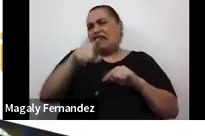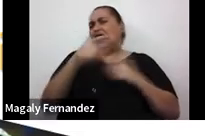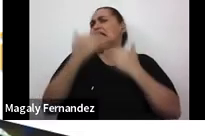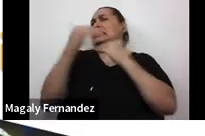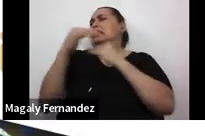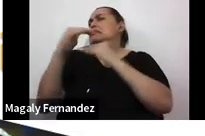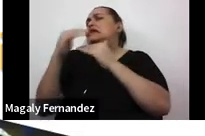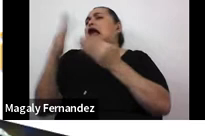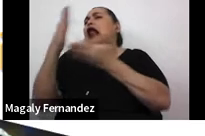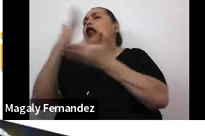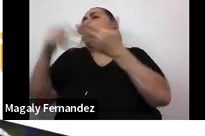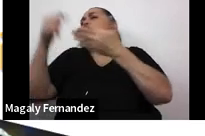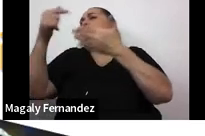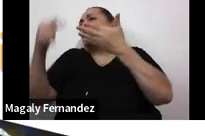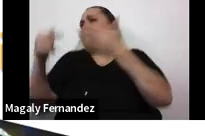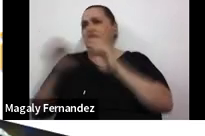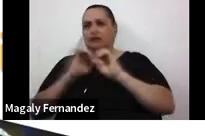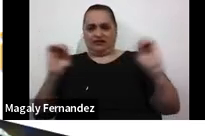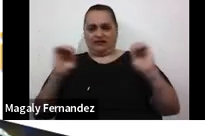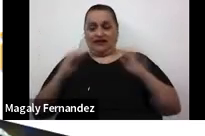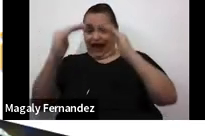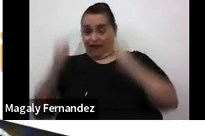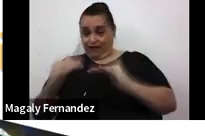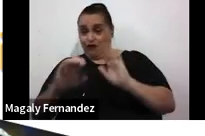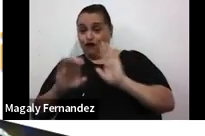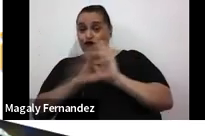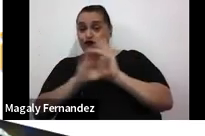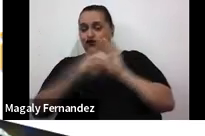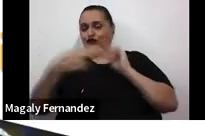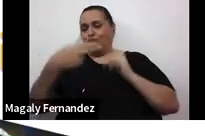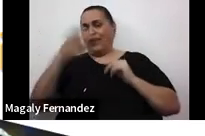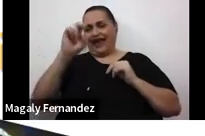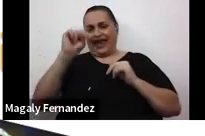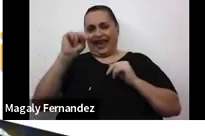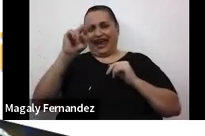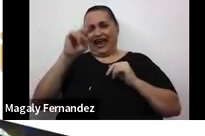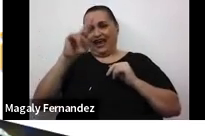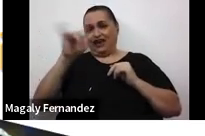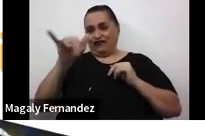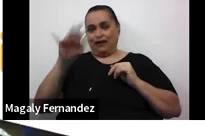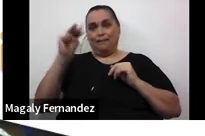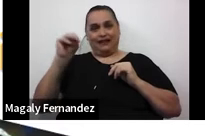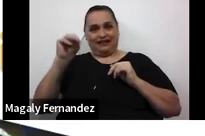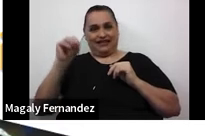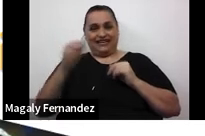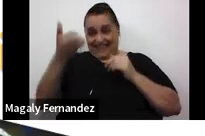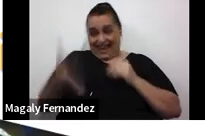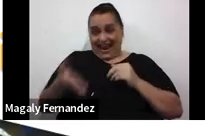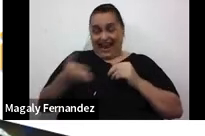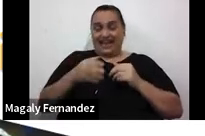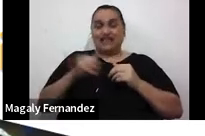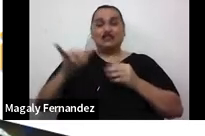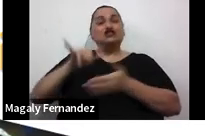algunas cosas abajo está la fotografía de Henry Martínez que es un un surfista